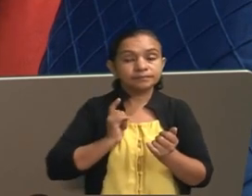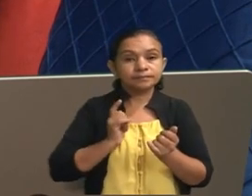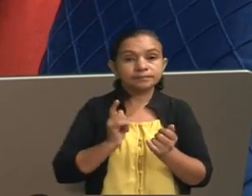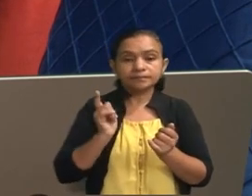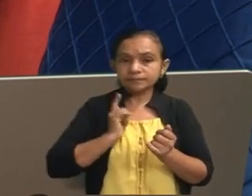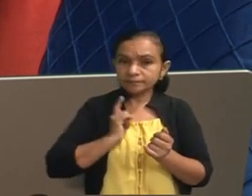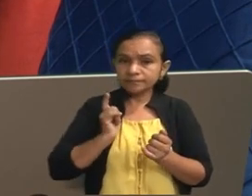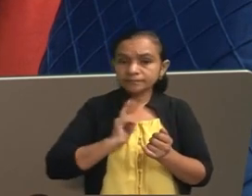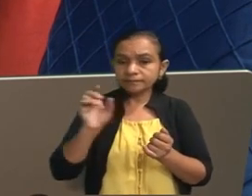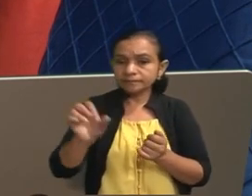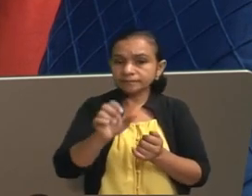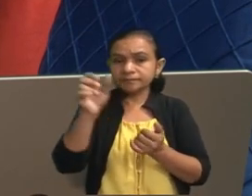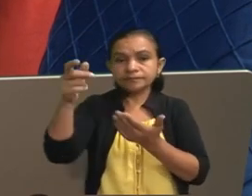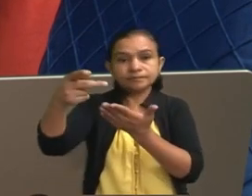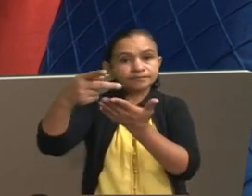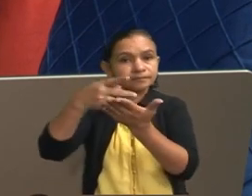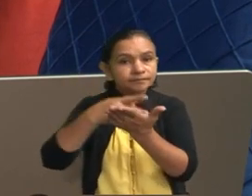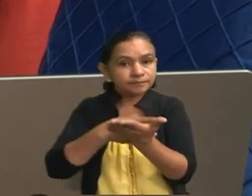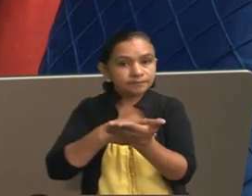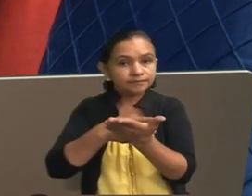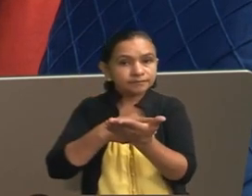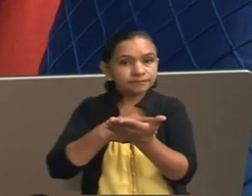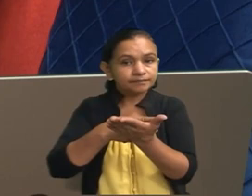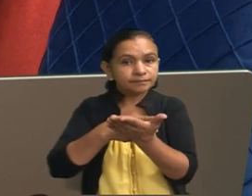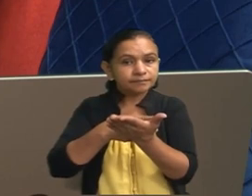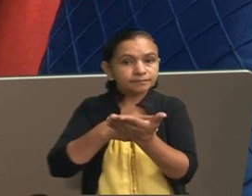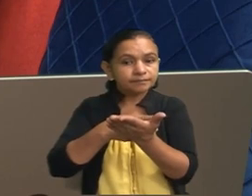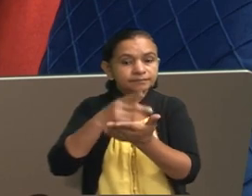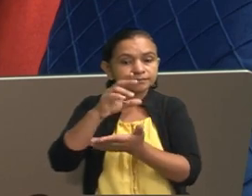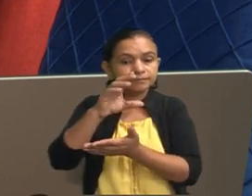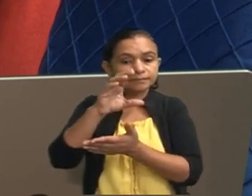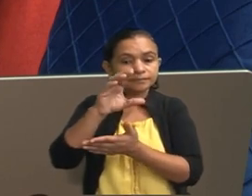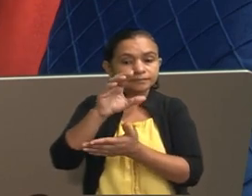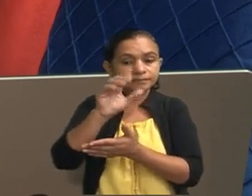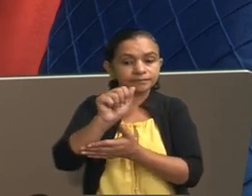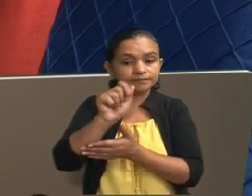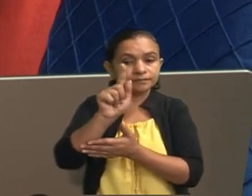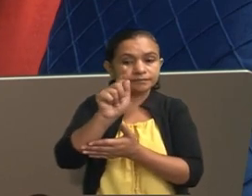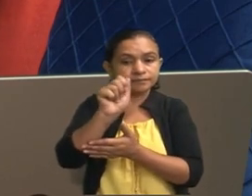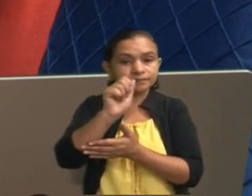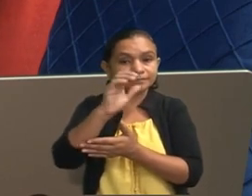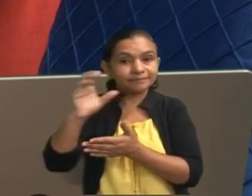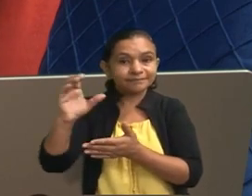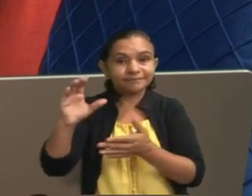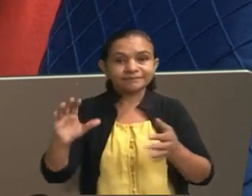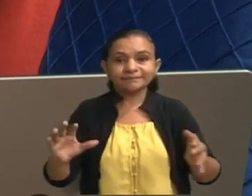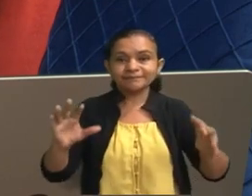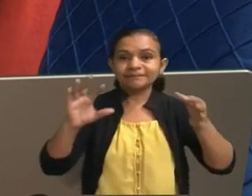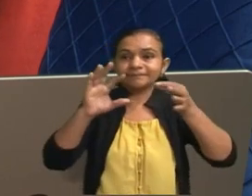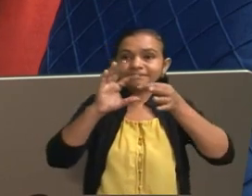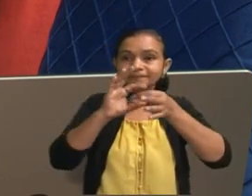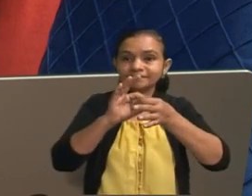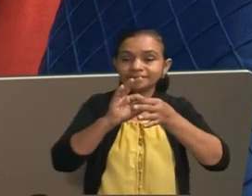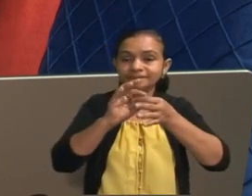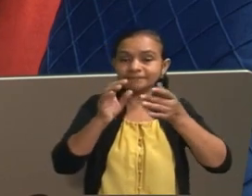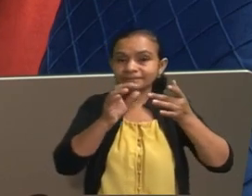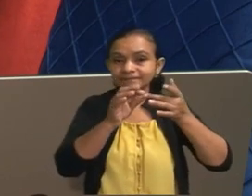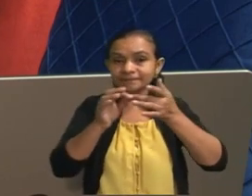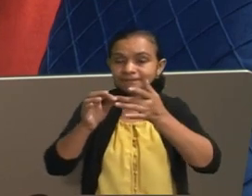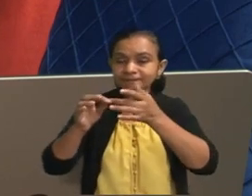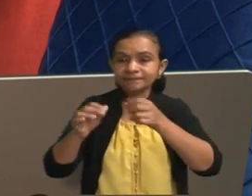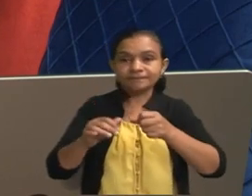tenemos otro proyecto que no es directamente para el CATAC, pero nosotros aprovechamos de ayuda de Suiza